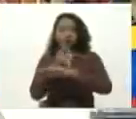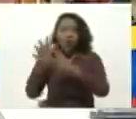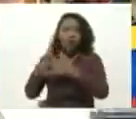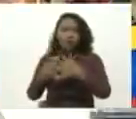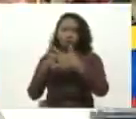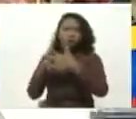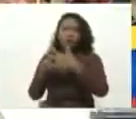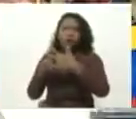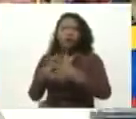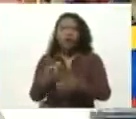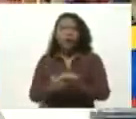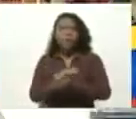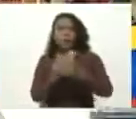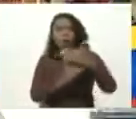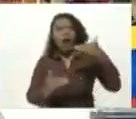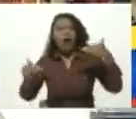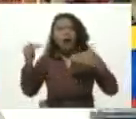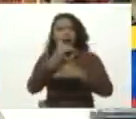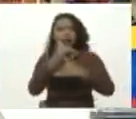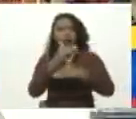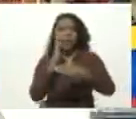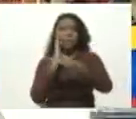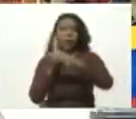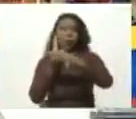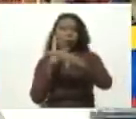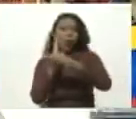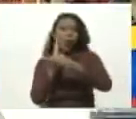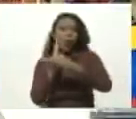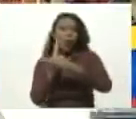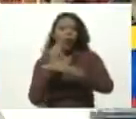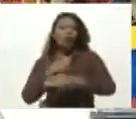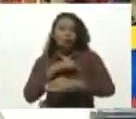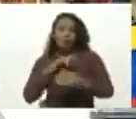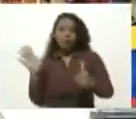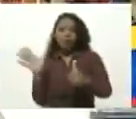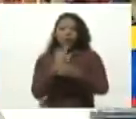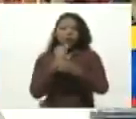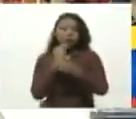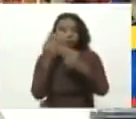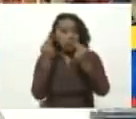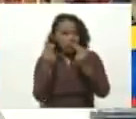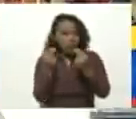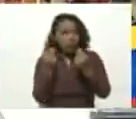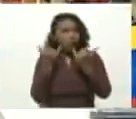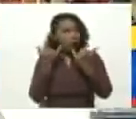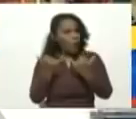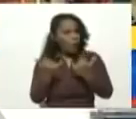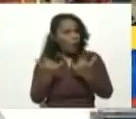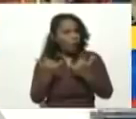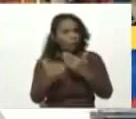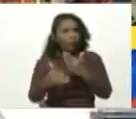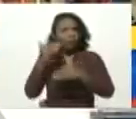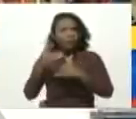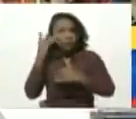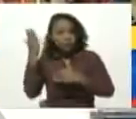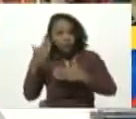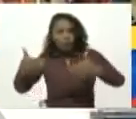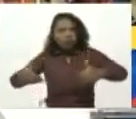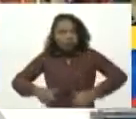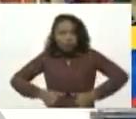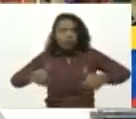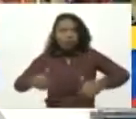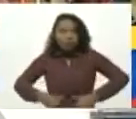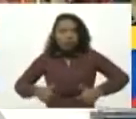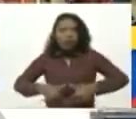Unidos, pasando por encima de los obstáculos. Hemos conseguido el dinero. Ahora, después de este sacrificio y este